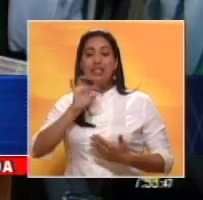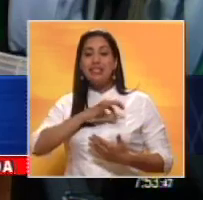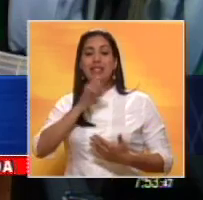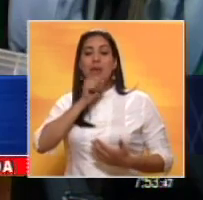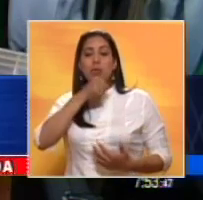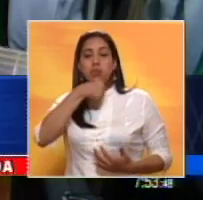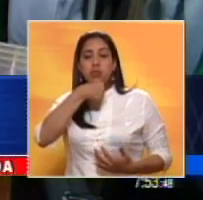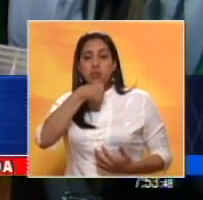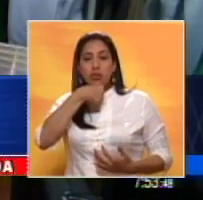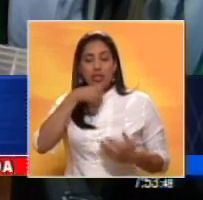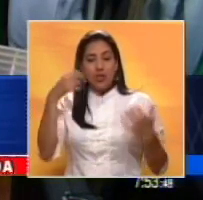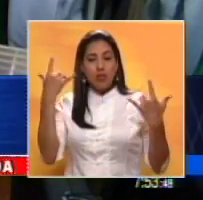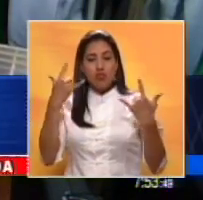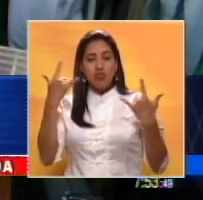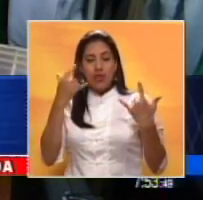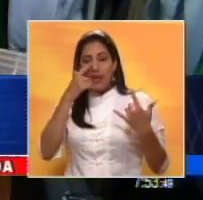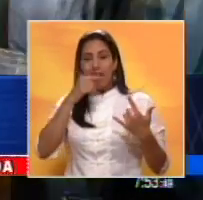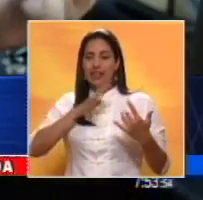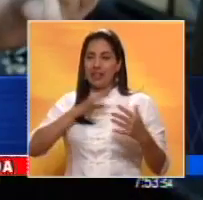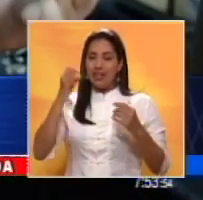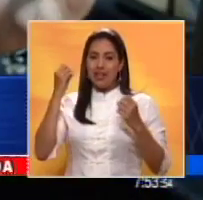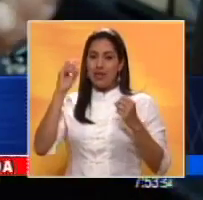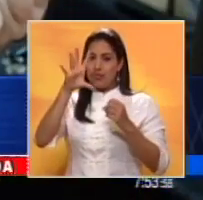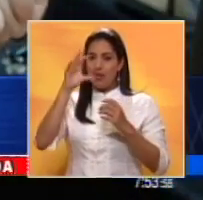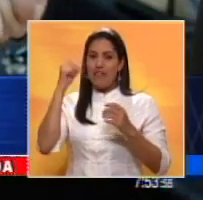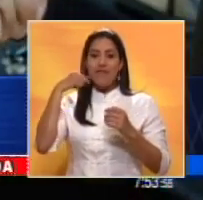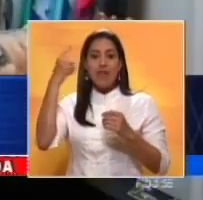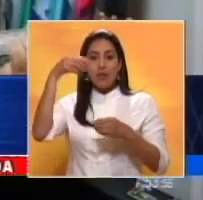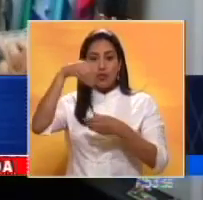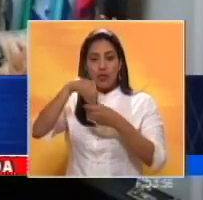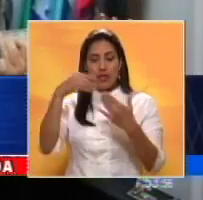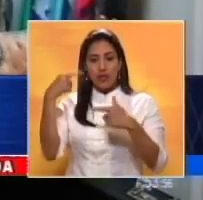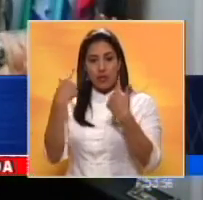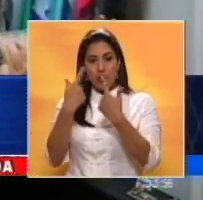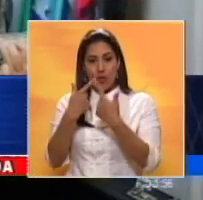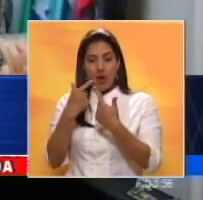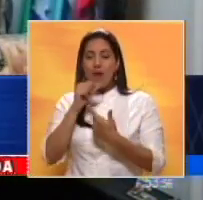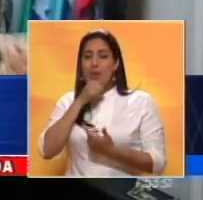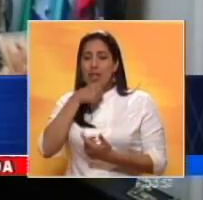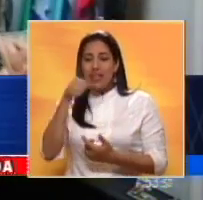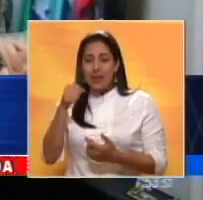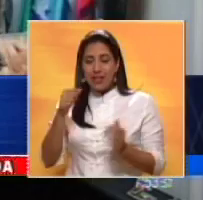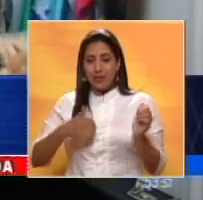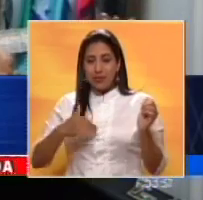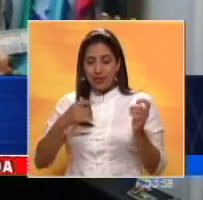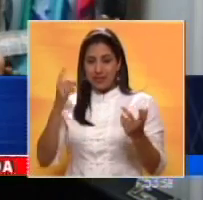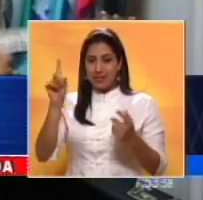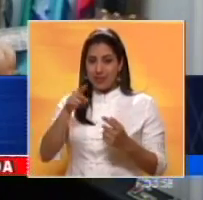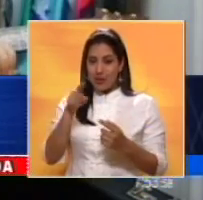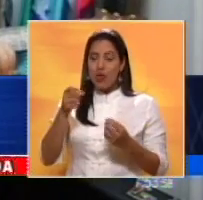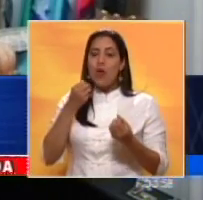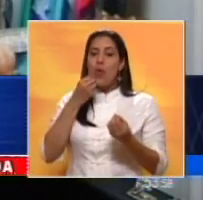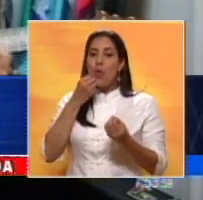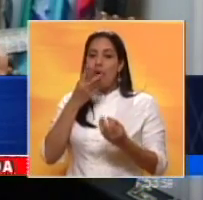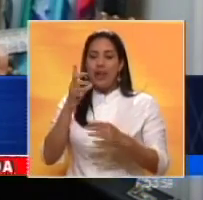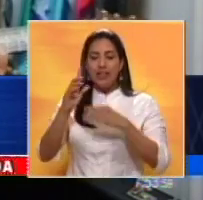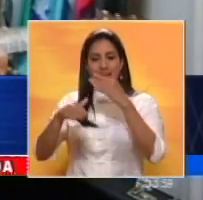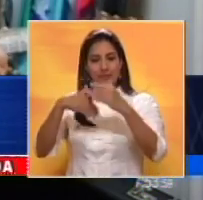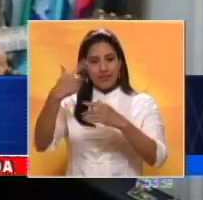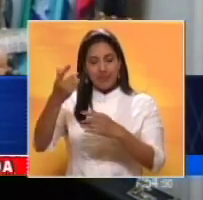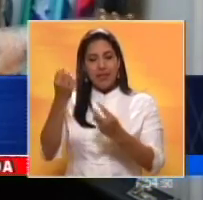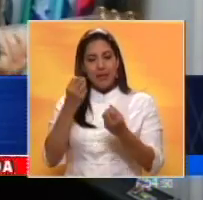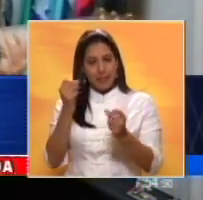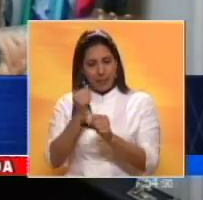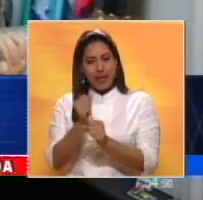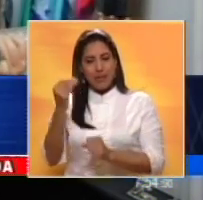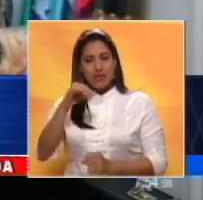una abuela rockera que causa sensación en Singapur. Mira, una abuelita sin milagros. Así es, los detalles más adelante, no se